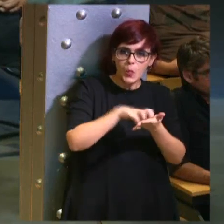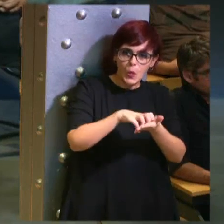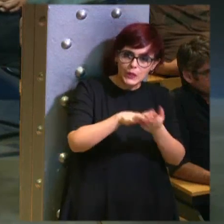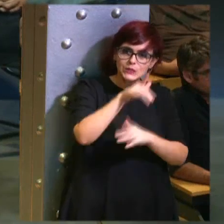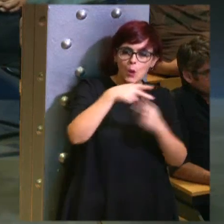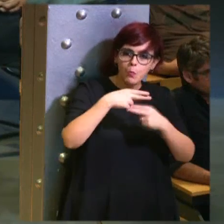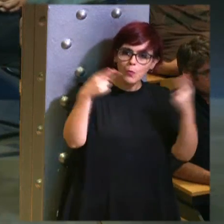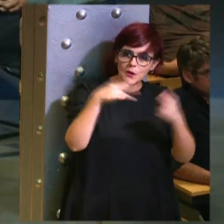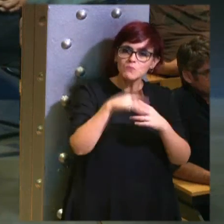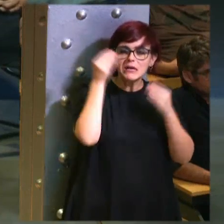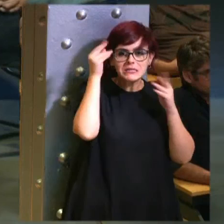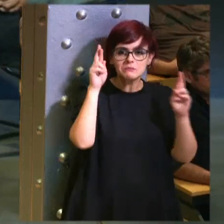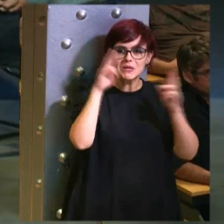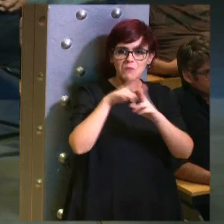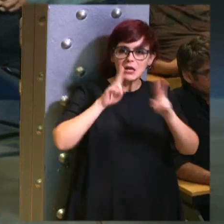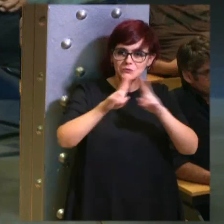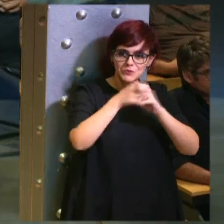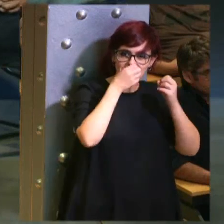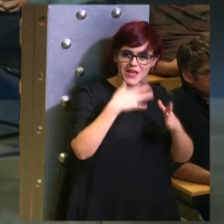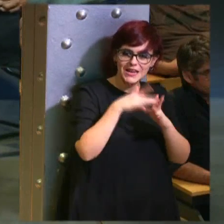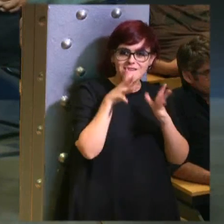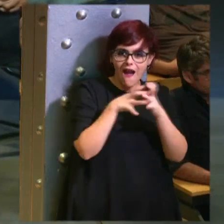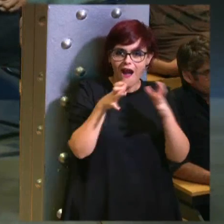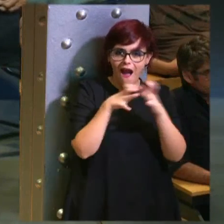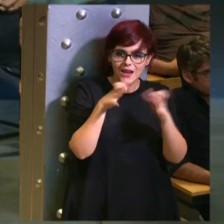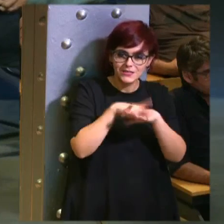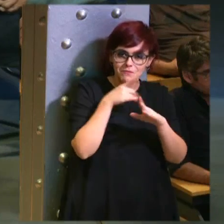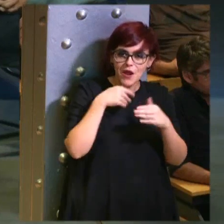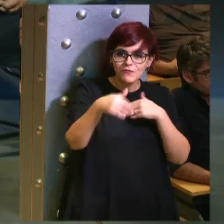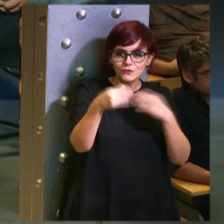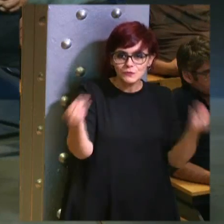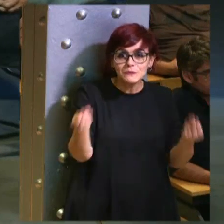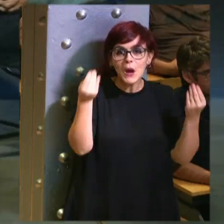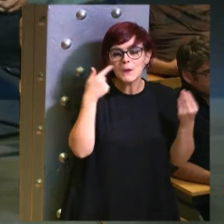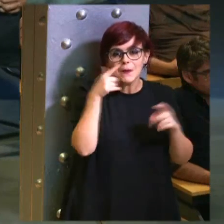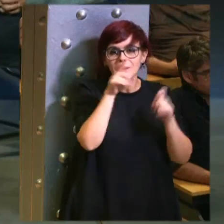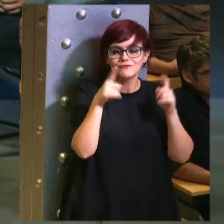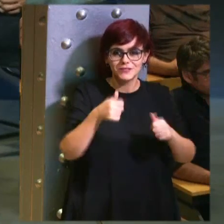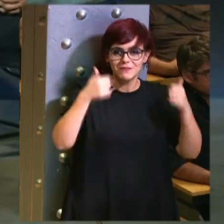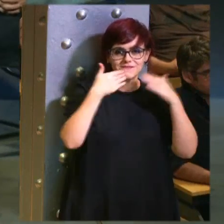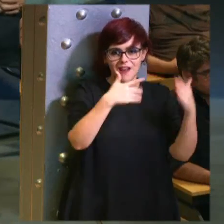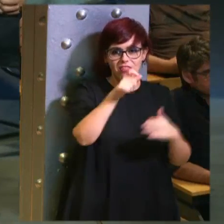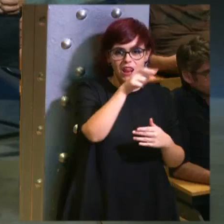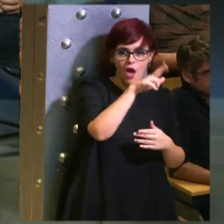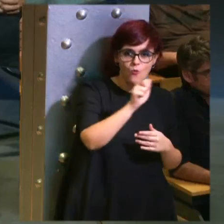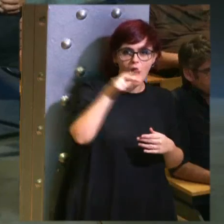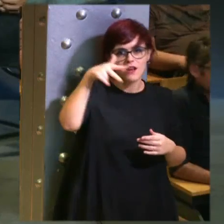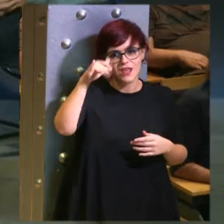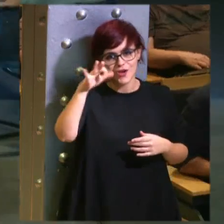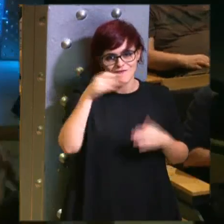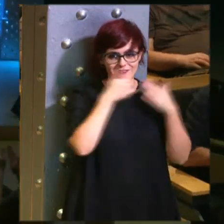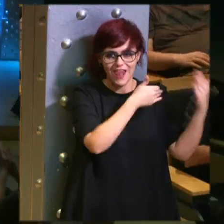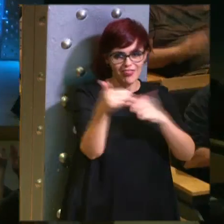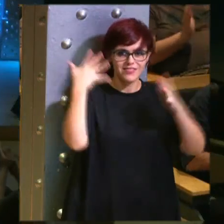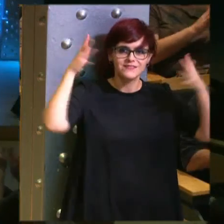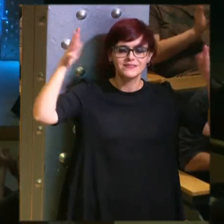las hayamos resuelto y que hayamos creado muchas más inquietudes y preguntas. Gracias, Laura. Gracias, Nico. Gracias.